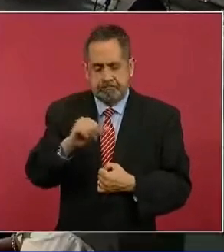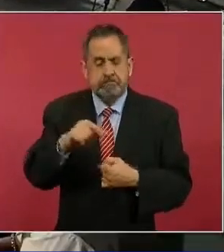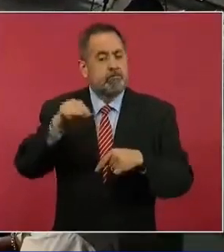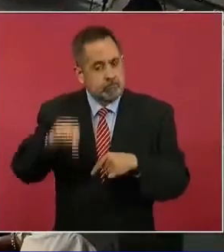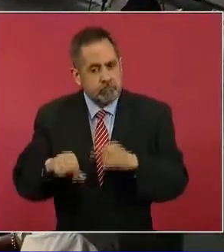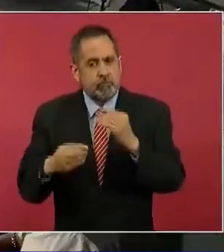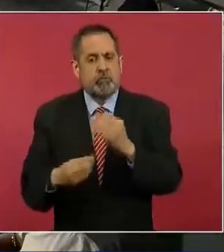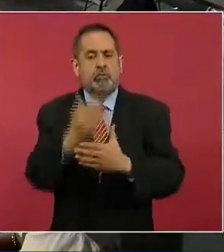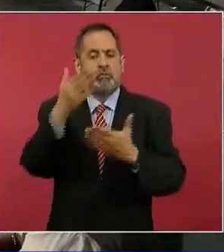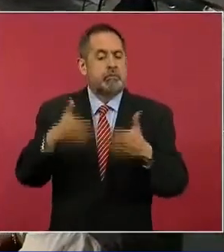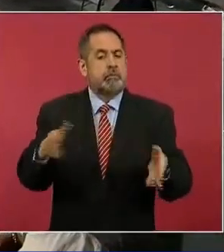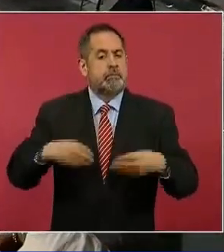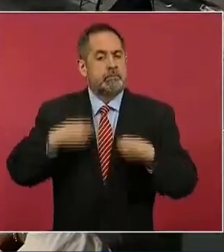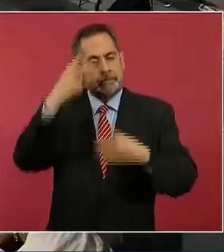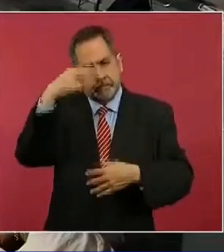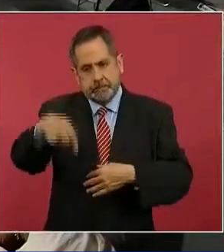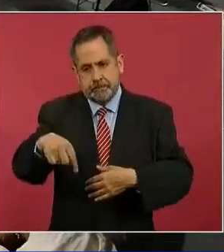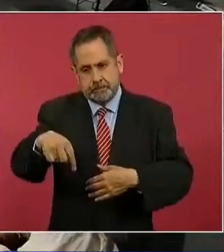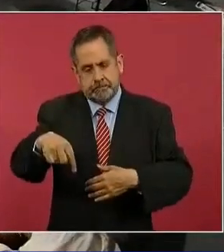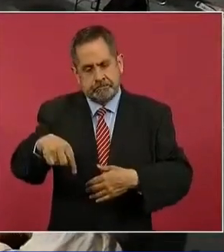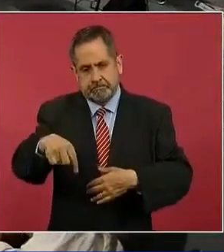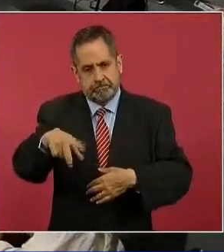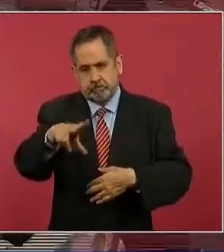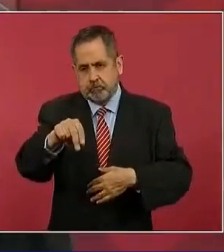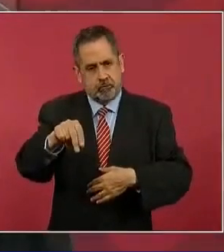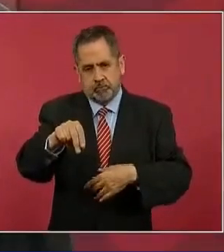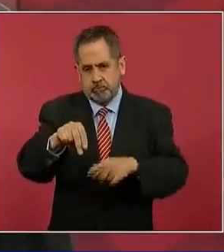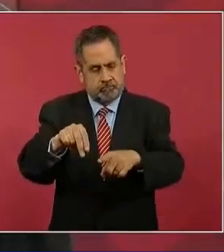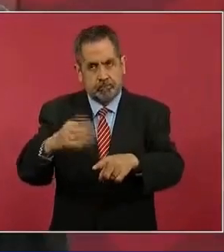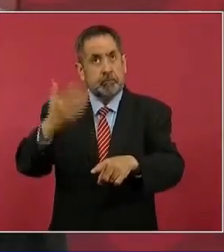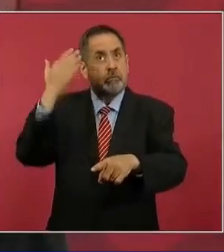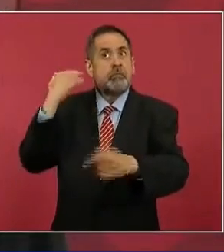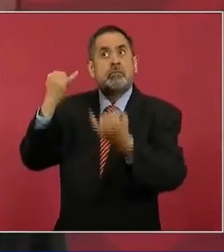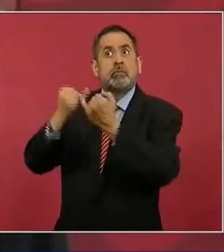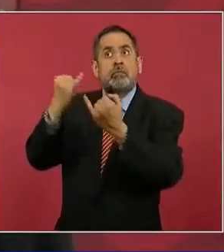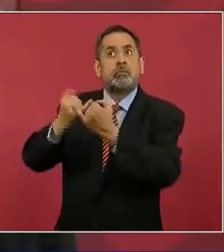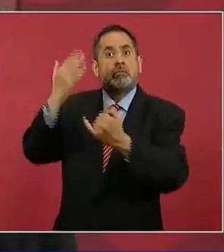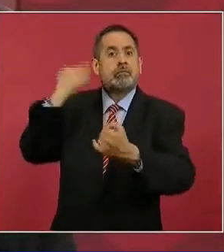México. Ya no es el tiempo en que